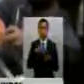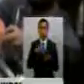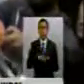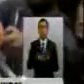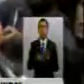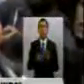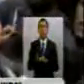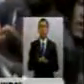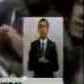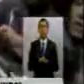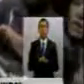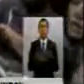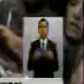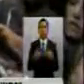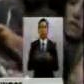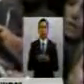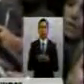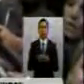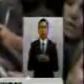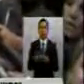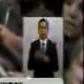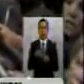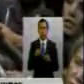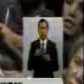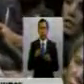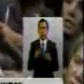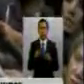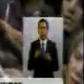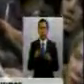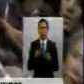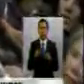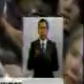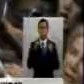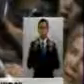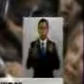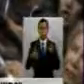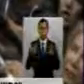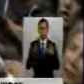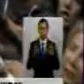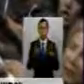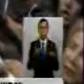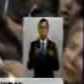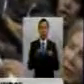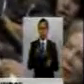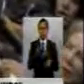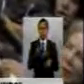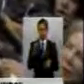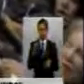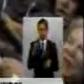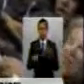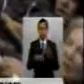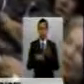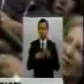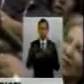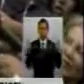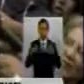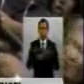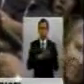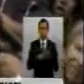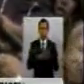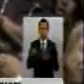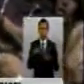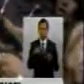que es como despierta la misma pasión que ir a ver un partido de fútbol amistoso, porque